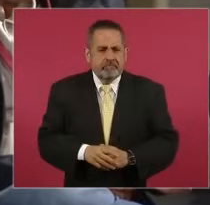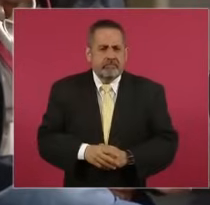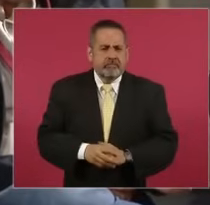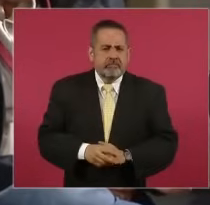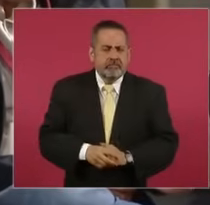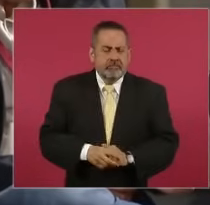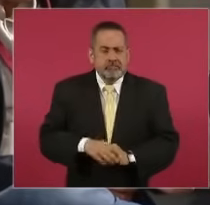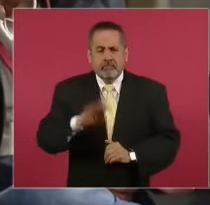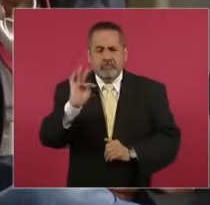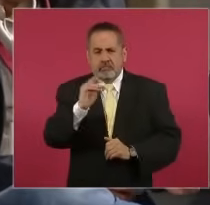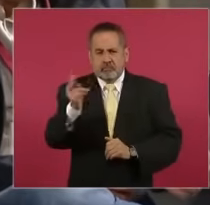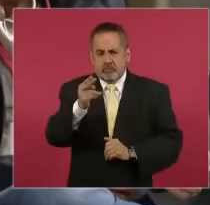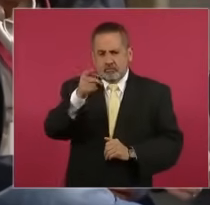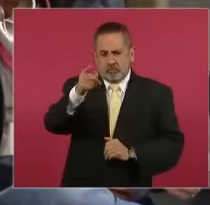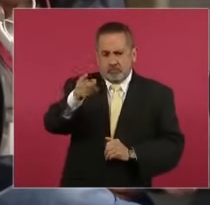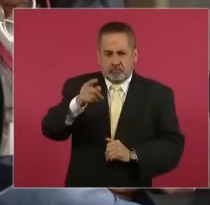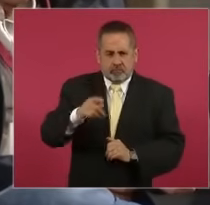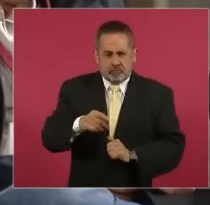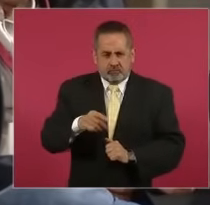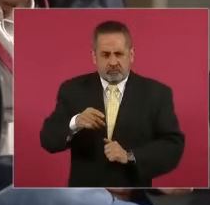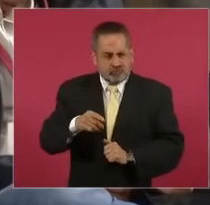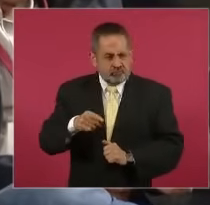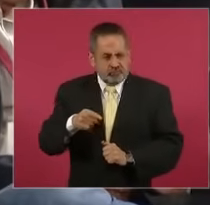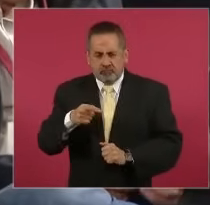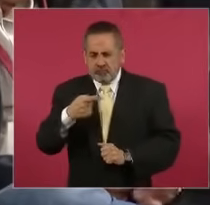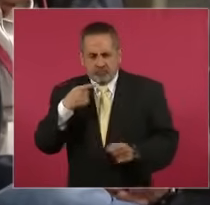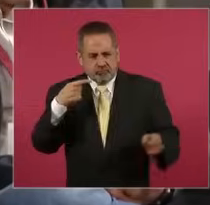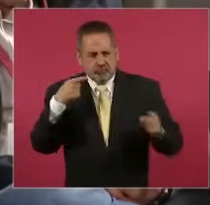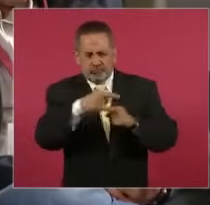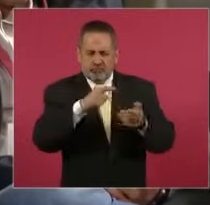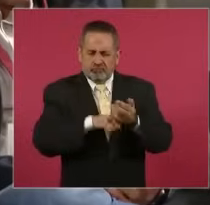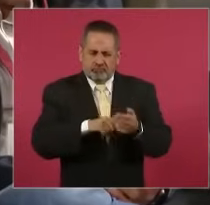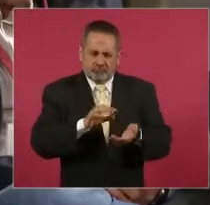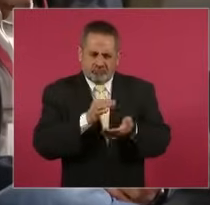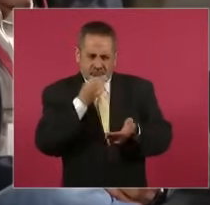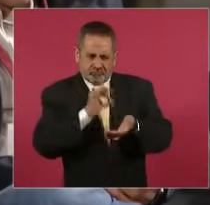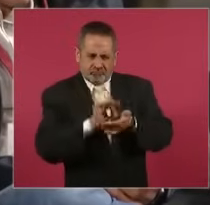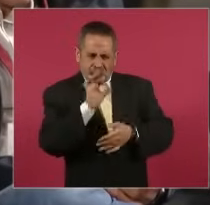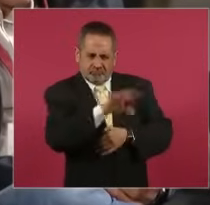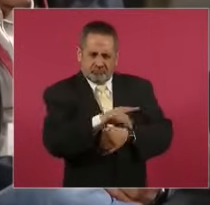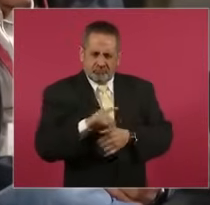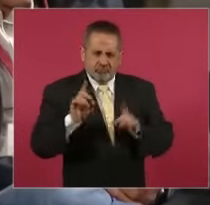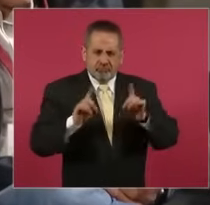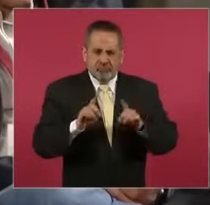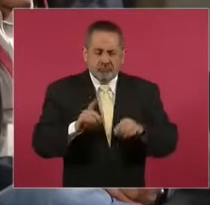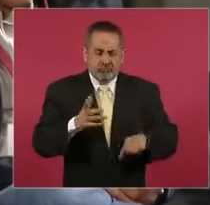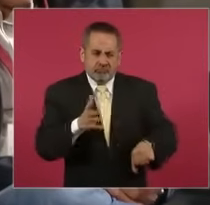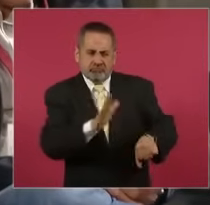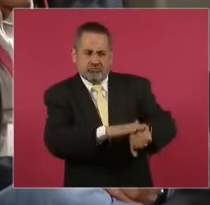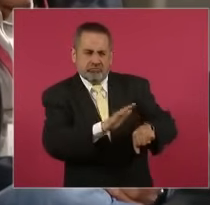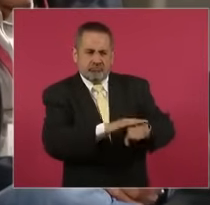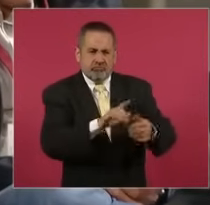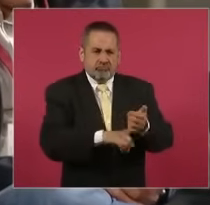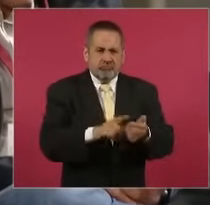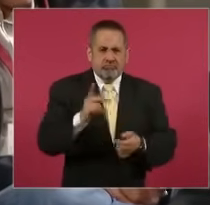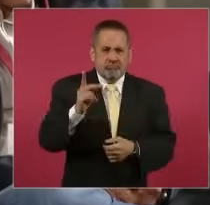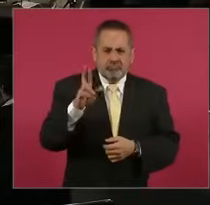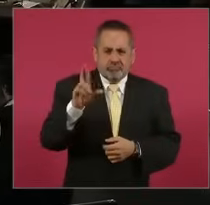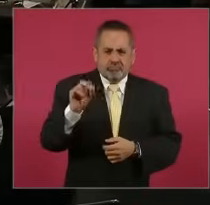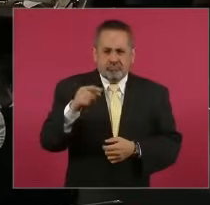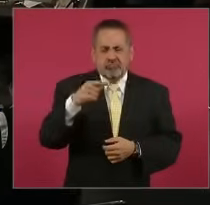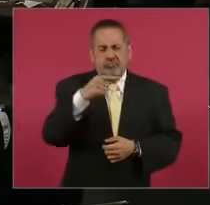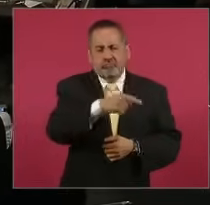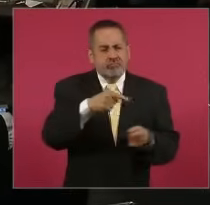usted, con esas dudas que usted planteó, si no llamó al Centro de Derechos Humanos Miguel Agustín